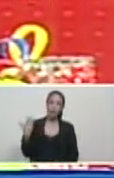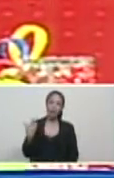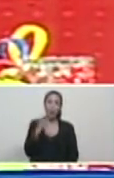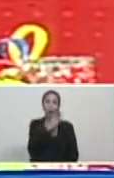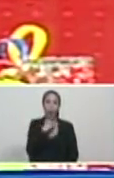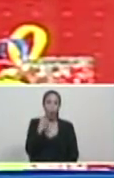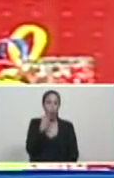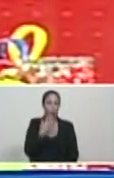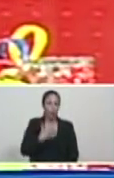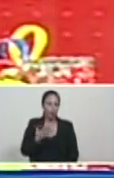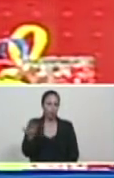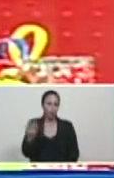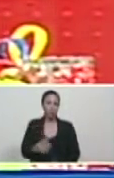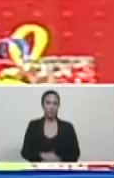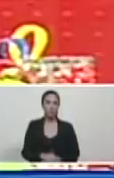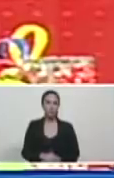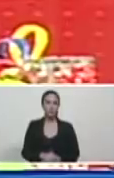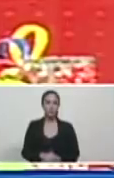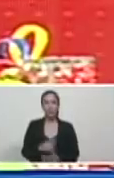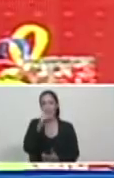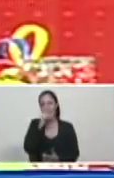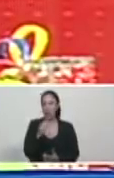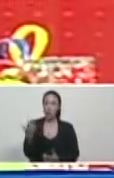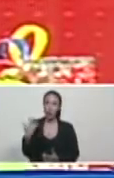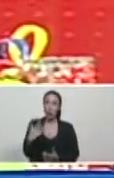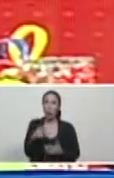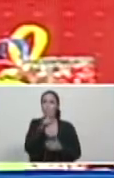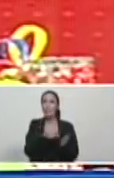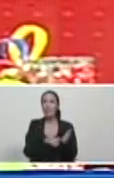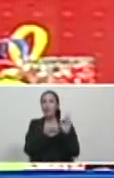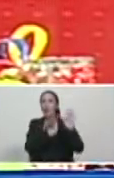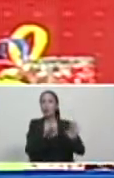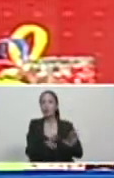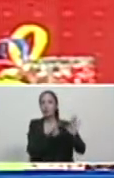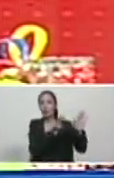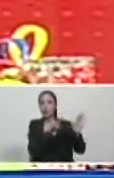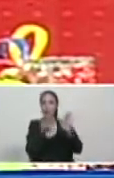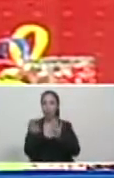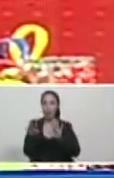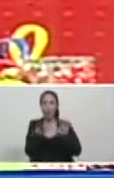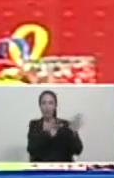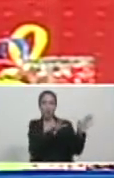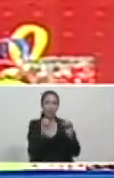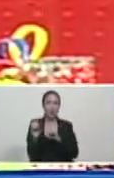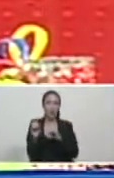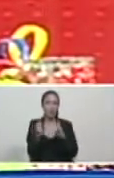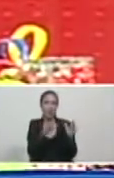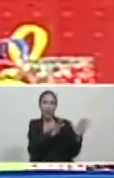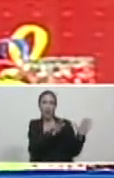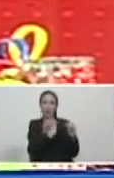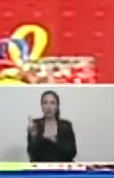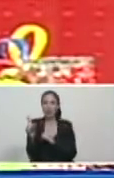muy joven, los años 79, 80, 81, 82,